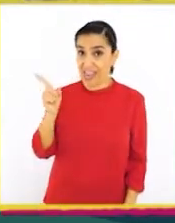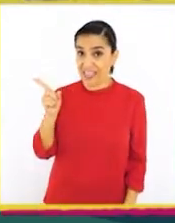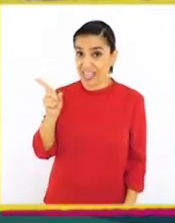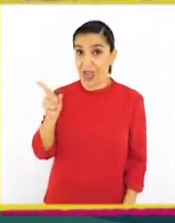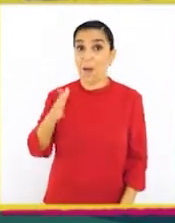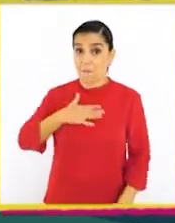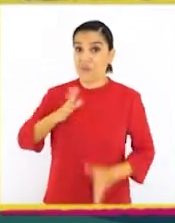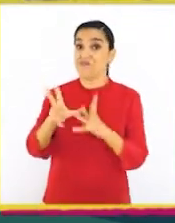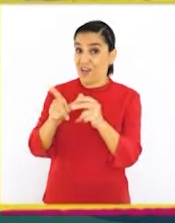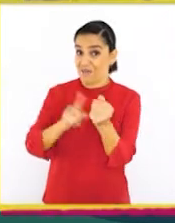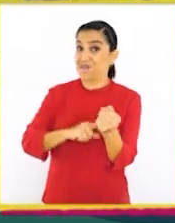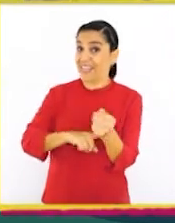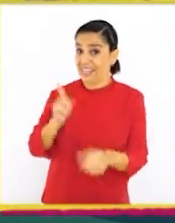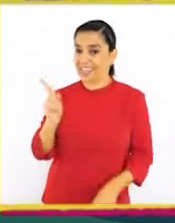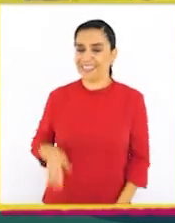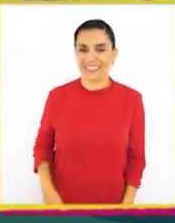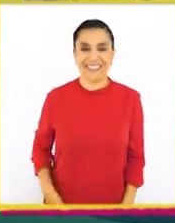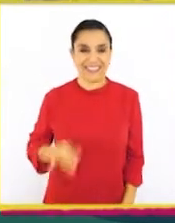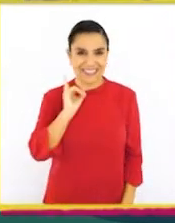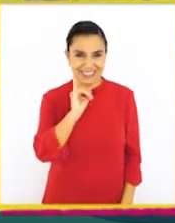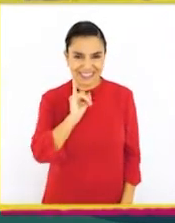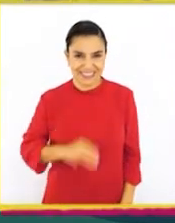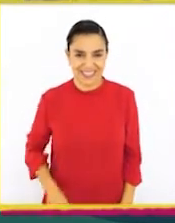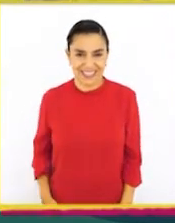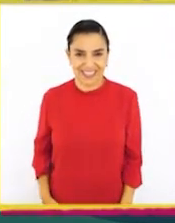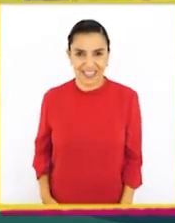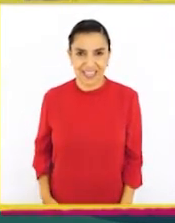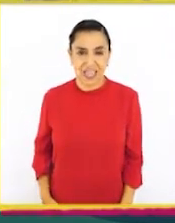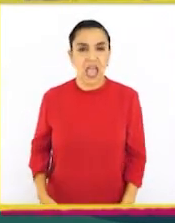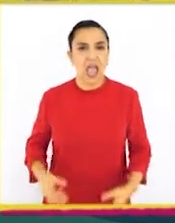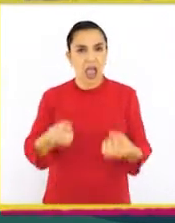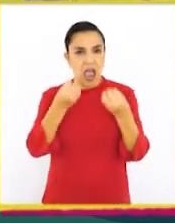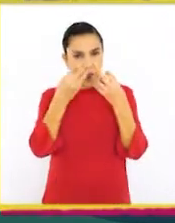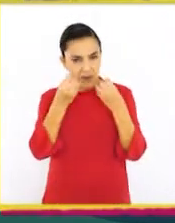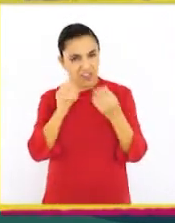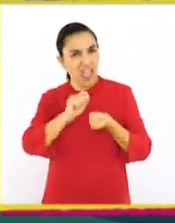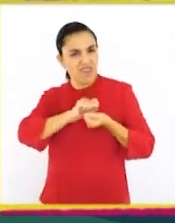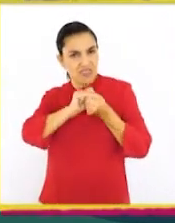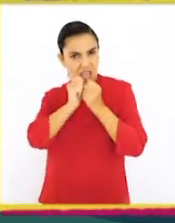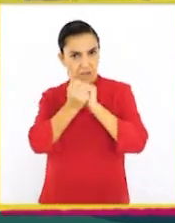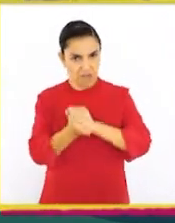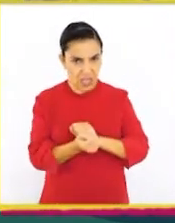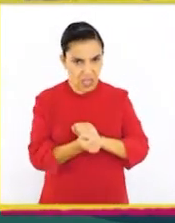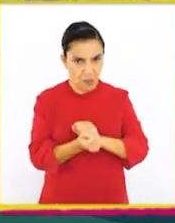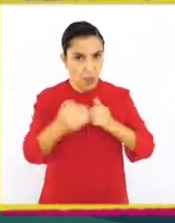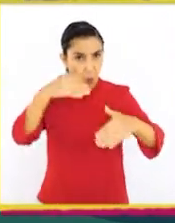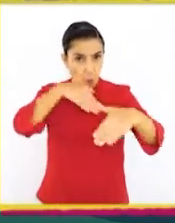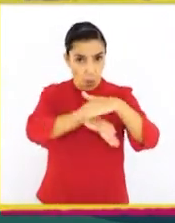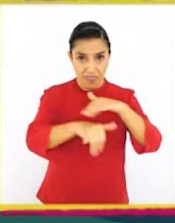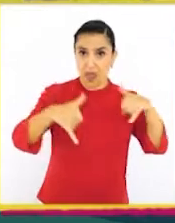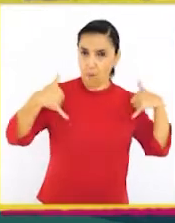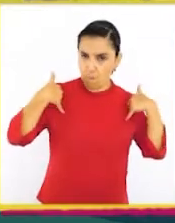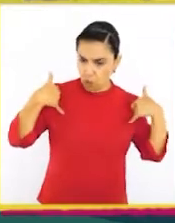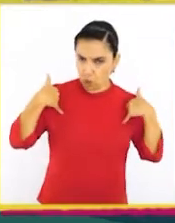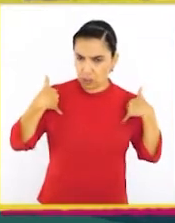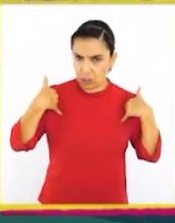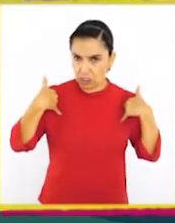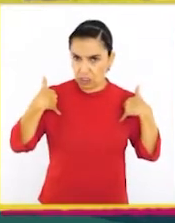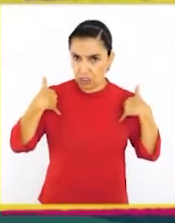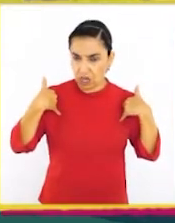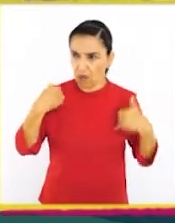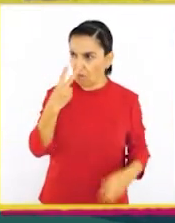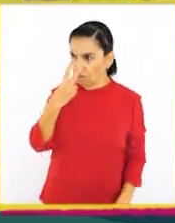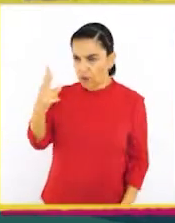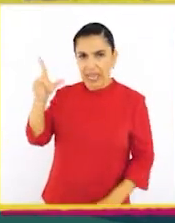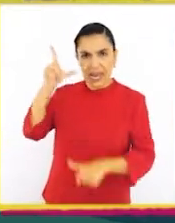allá? ¡Esa es mi familia! ¡Sí! Después de aprender a adaptarme, hacer mi mochila, escuchar